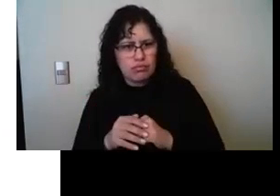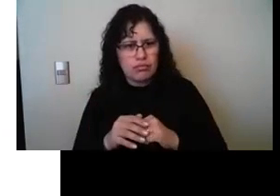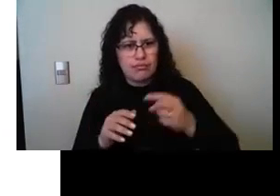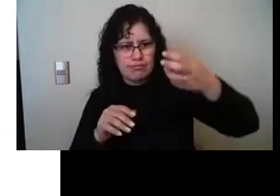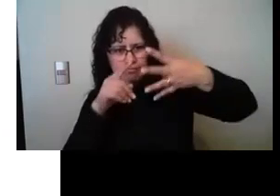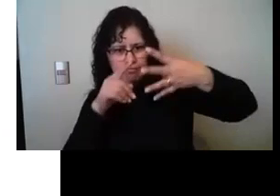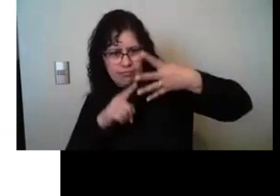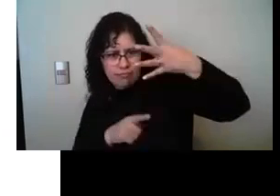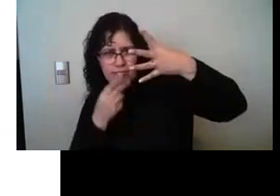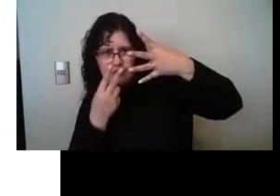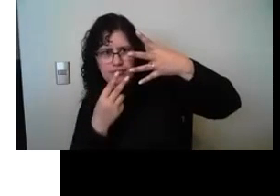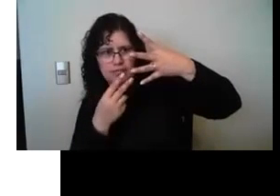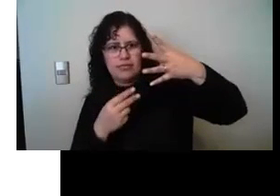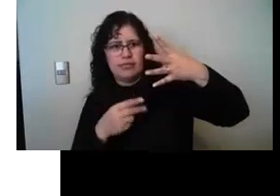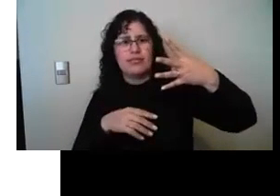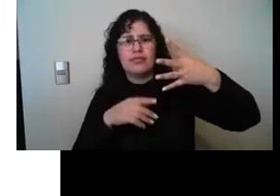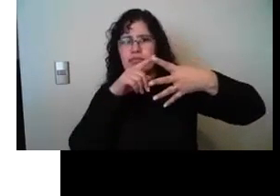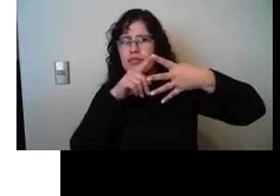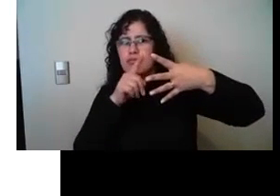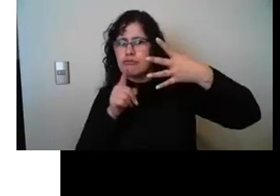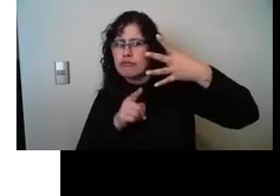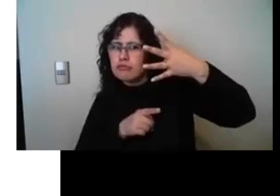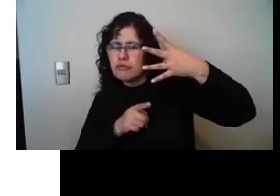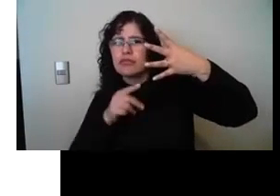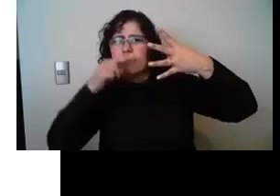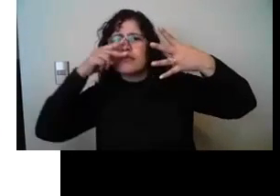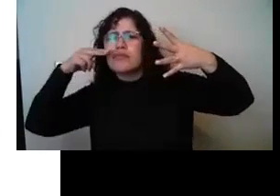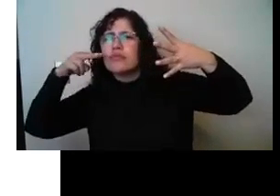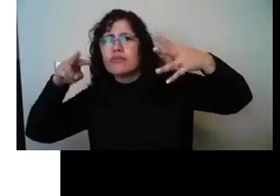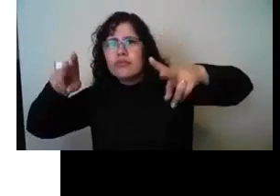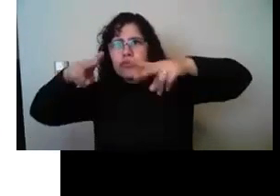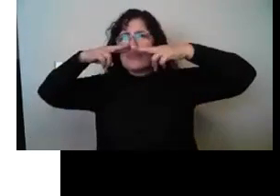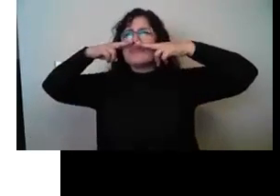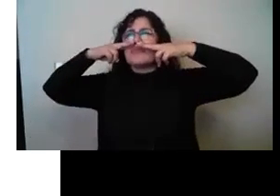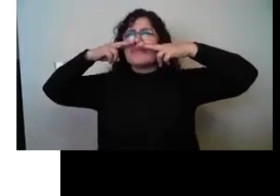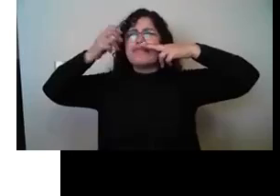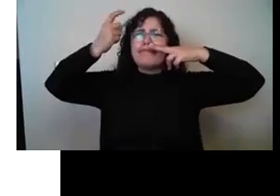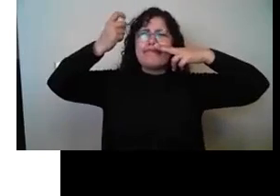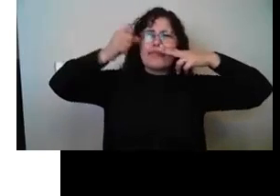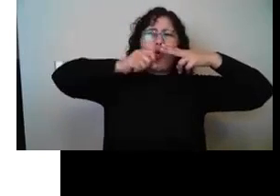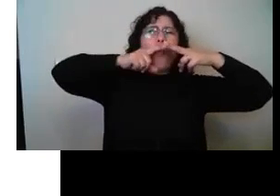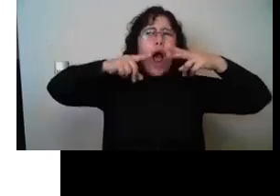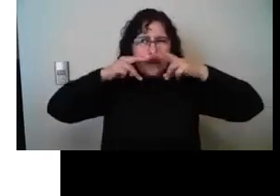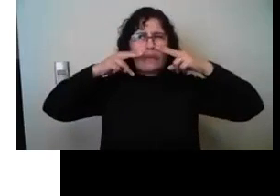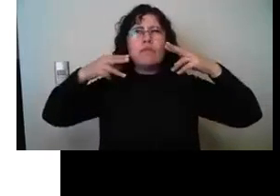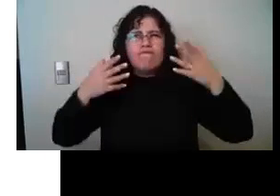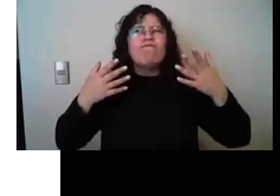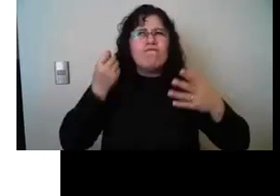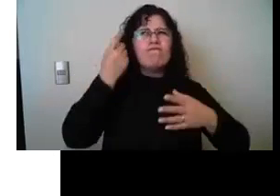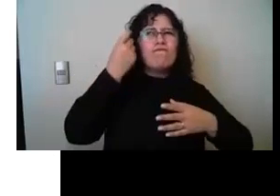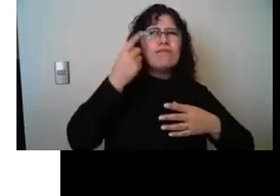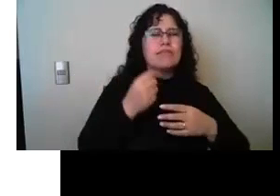de ser reconocido, ¿cierto?, el olfato, la información se dirige eh,